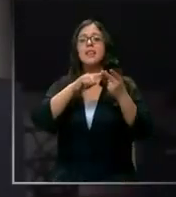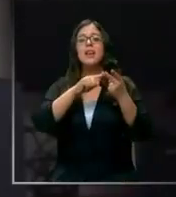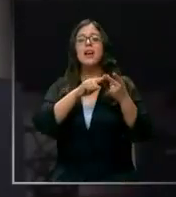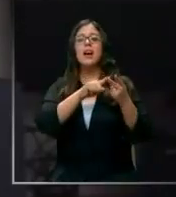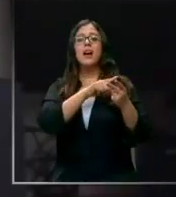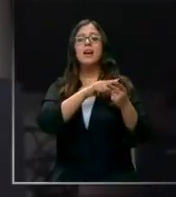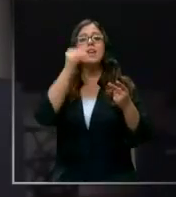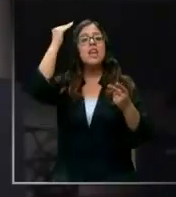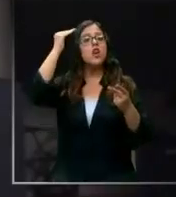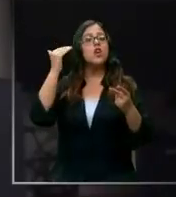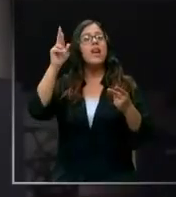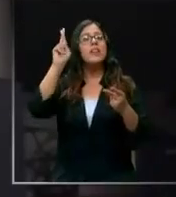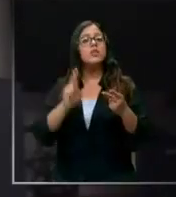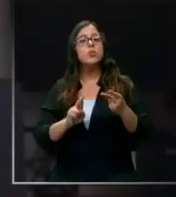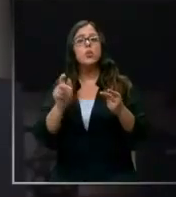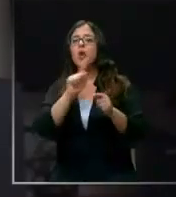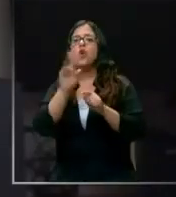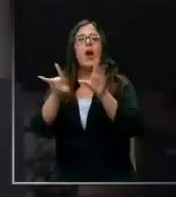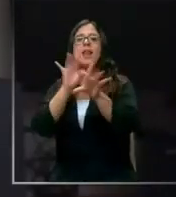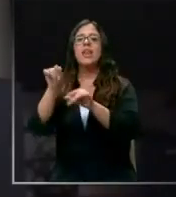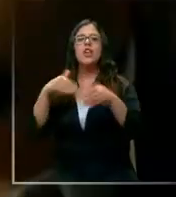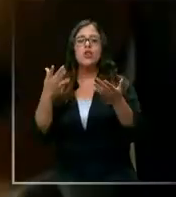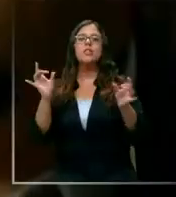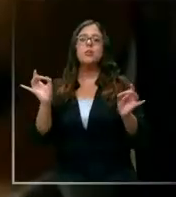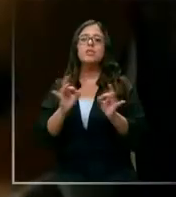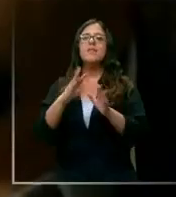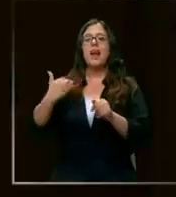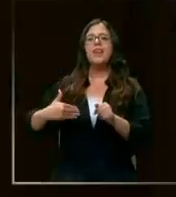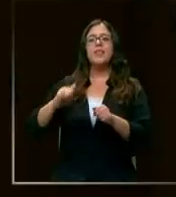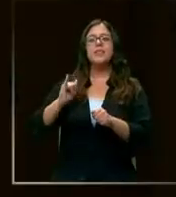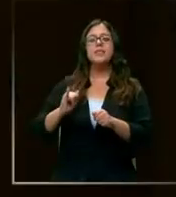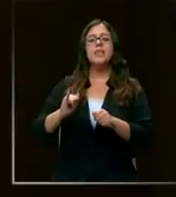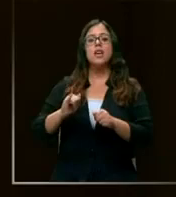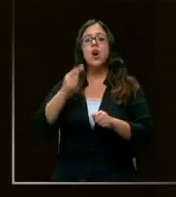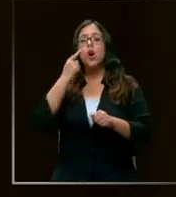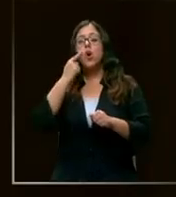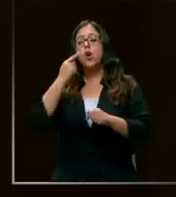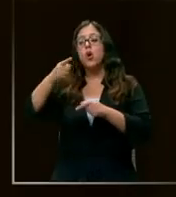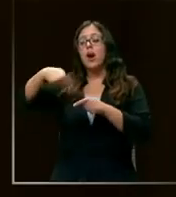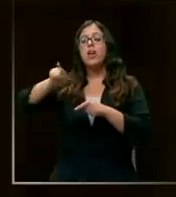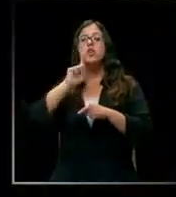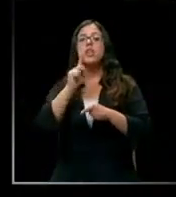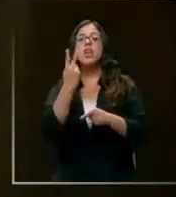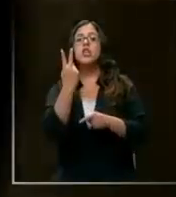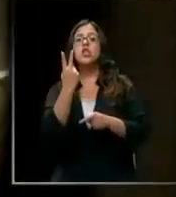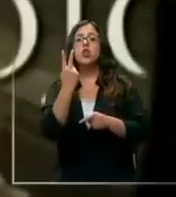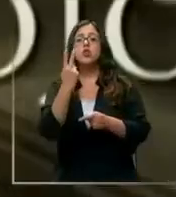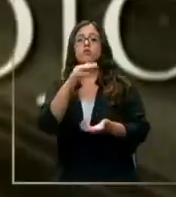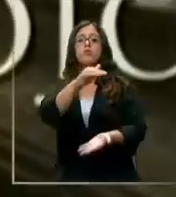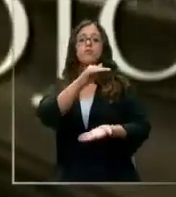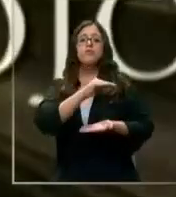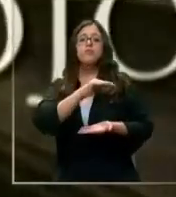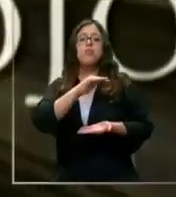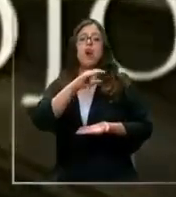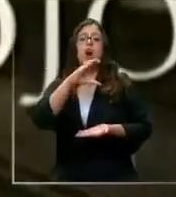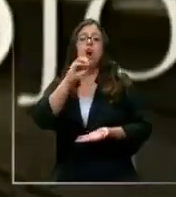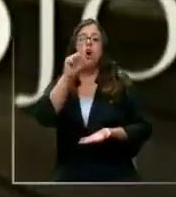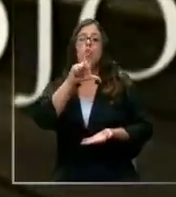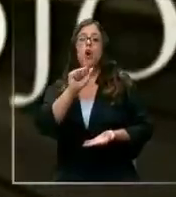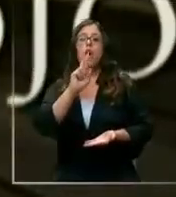Entonces, creo que la que tiene más posibilidades, por supuesto, es Argentina. Cabe recordar que Argentina tiene dos Oscars en su historial, por La Historia Oficial